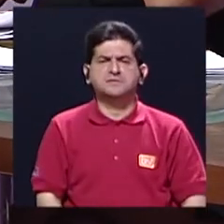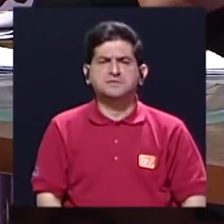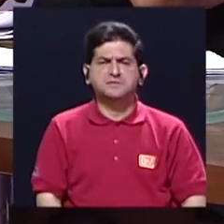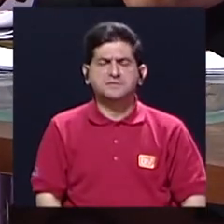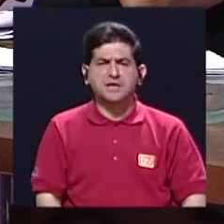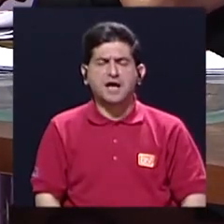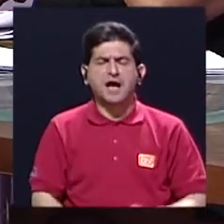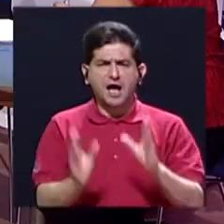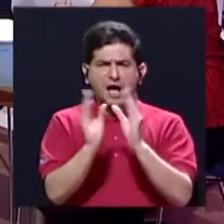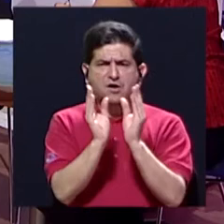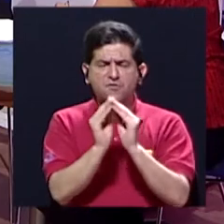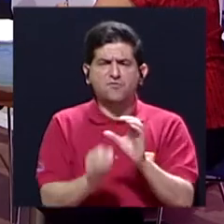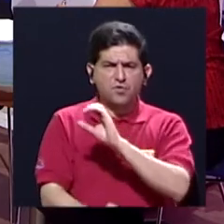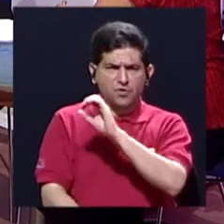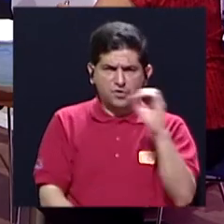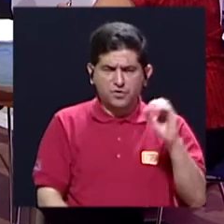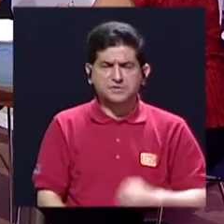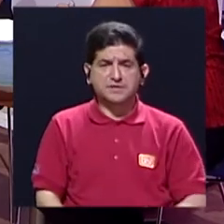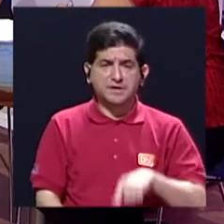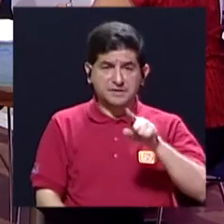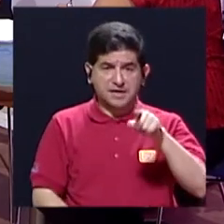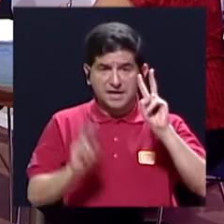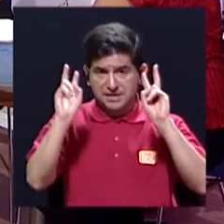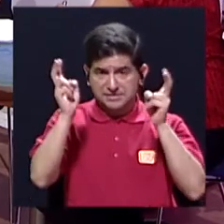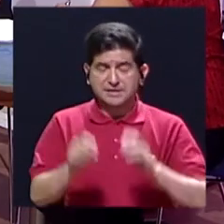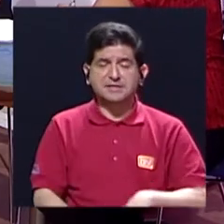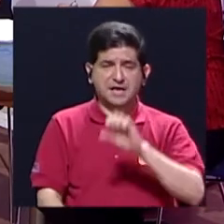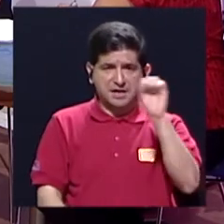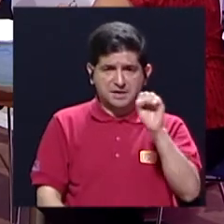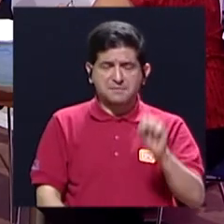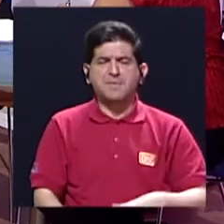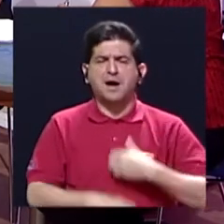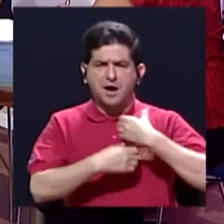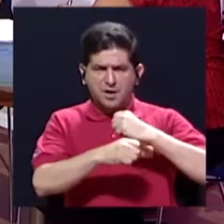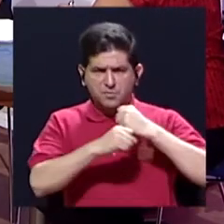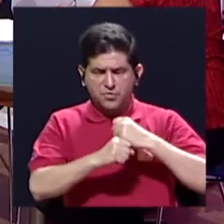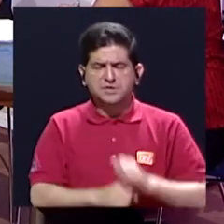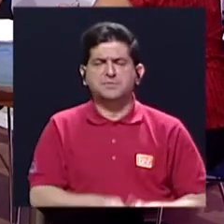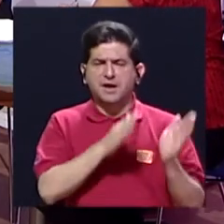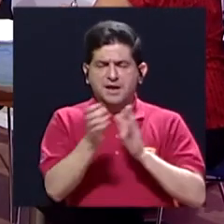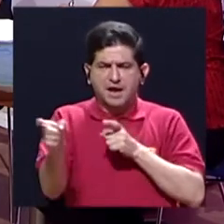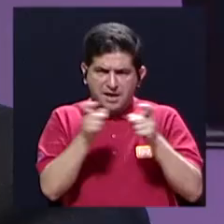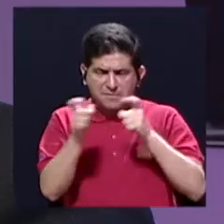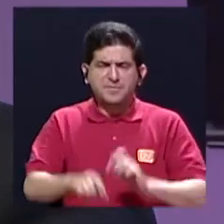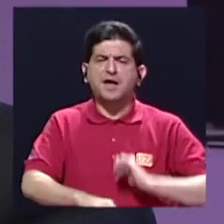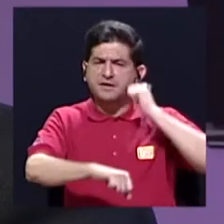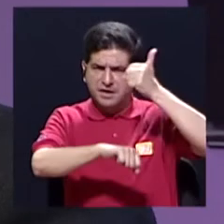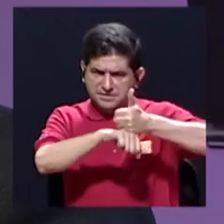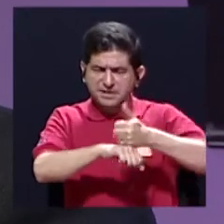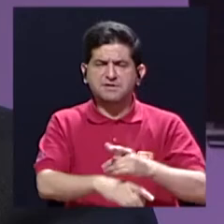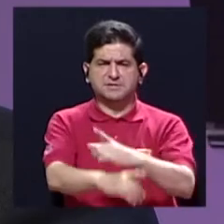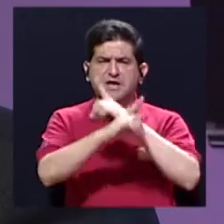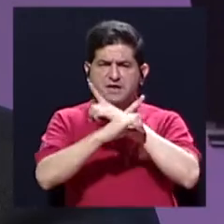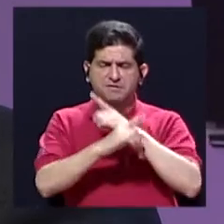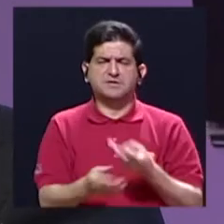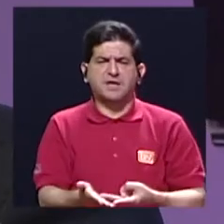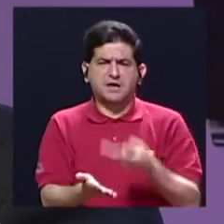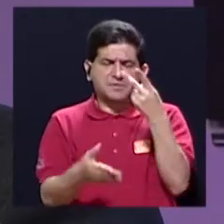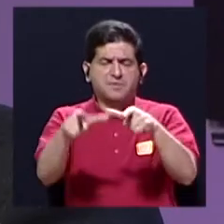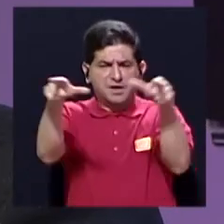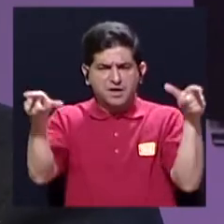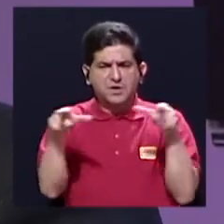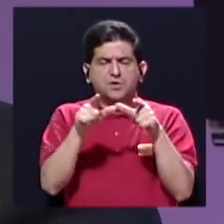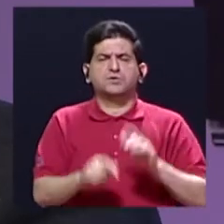llevando foro de Occidente este tema el próximo sábado. La municipalidad puede, ante el plan regulador, replantearlo y defender esta valiosa